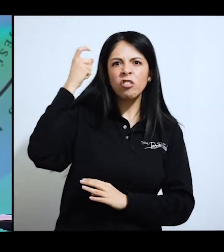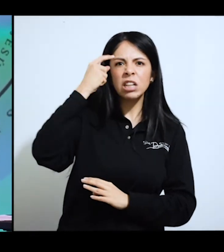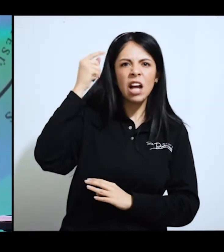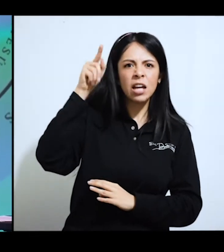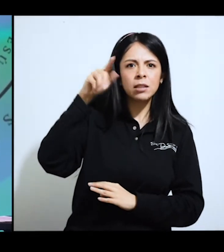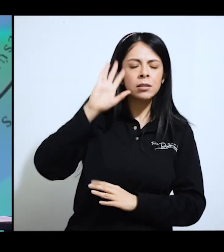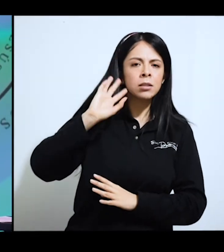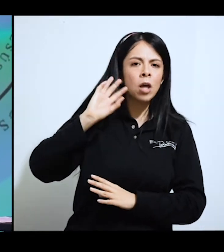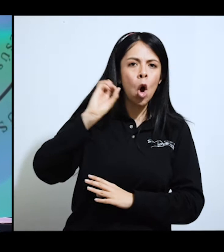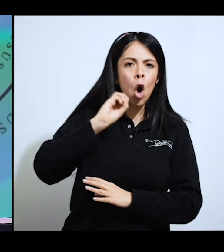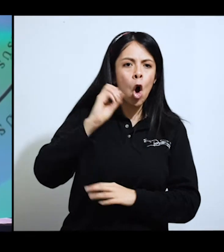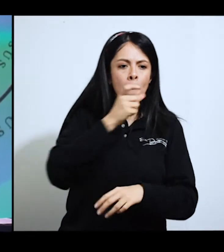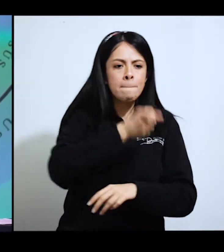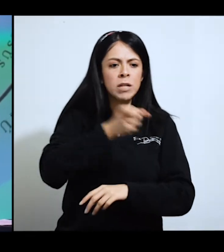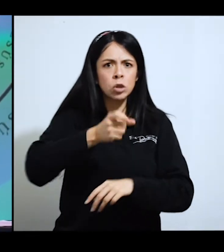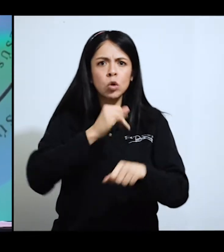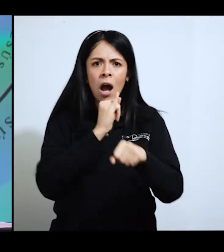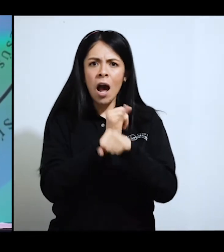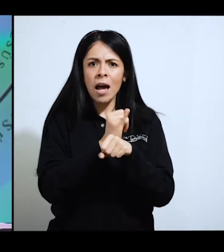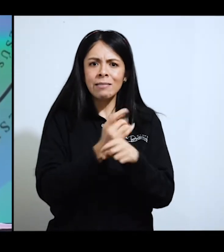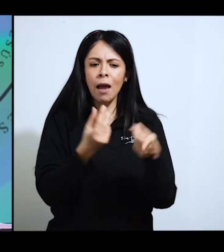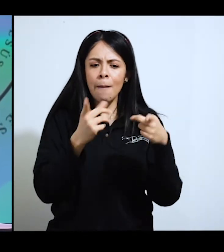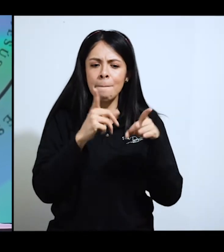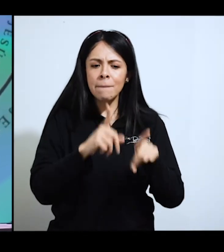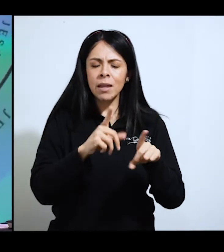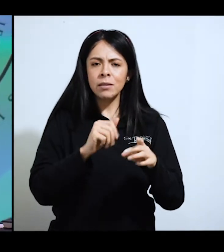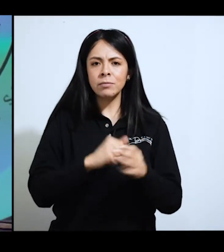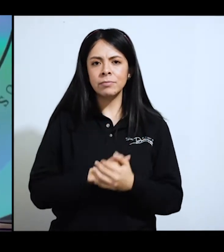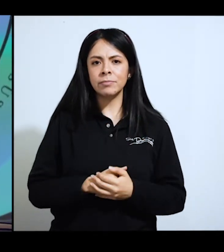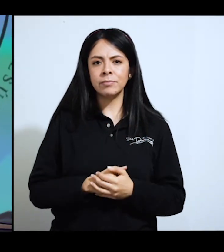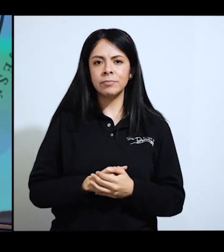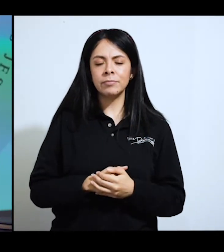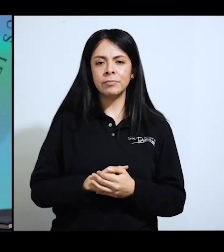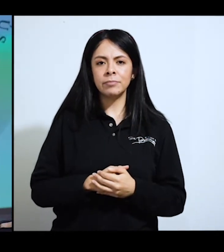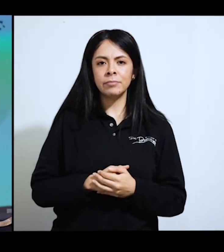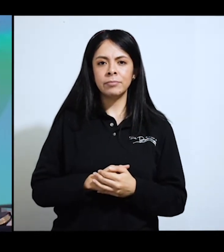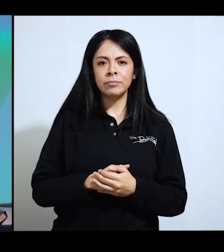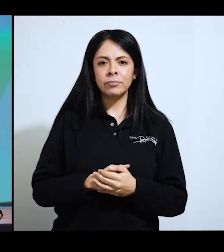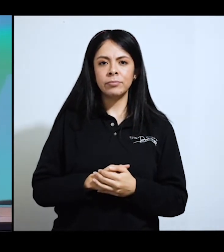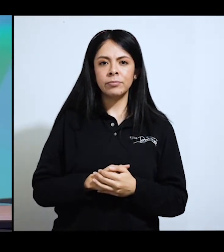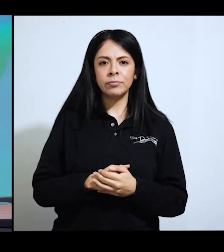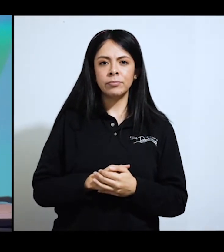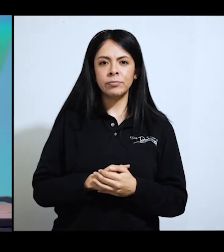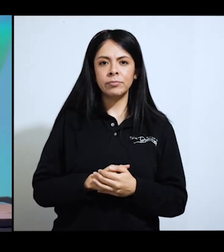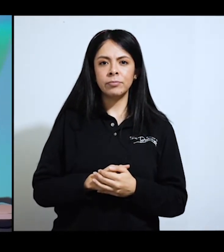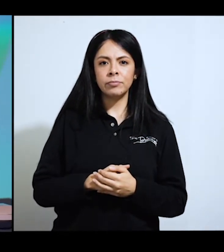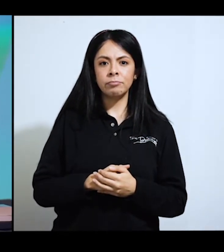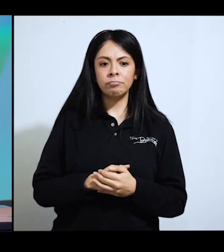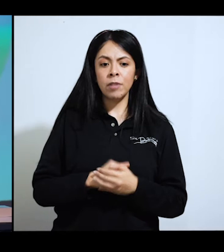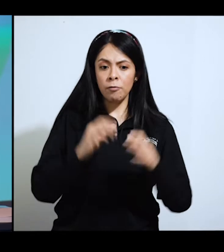la calle, o los gobernantes, o personas de la iglesia, incluso